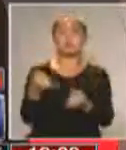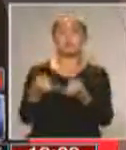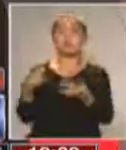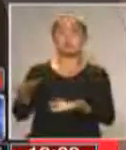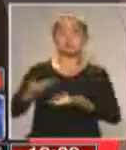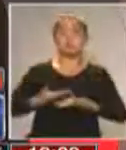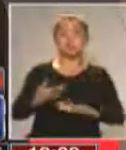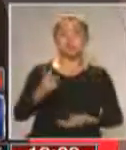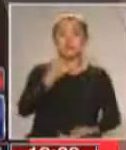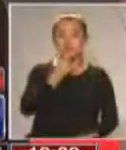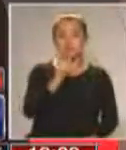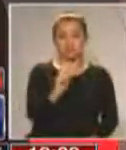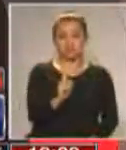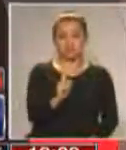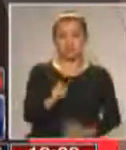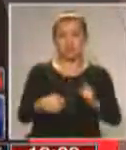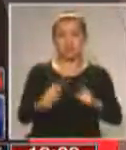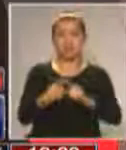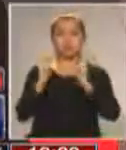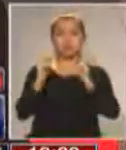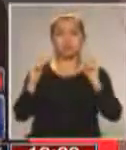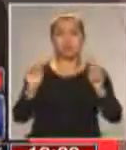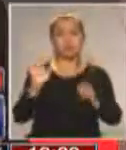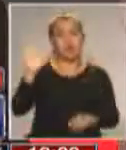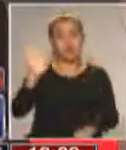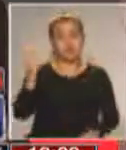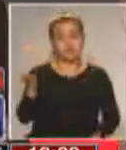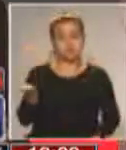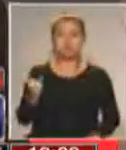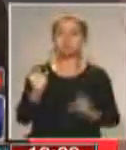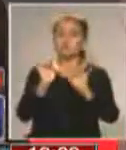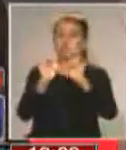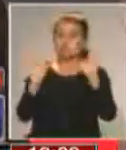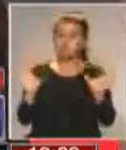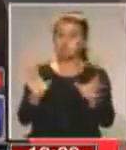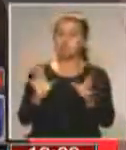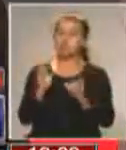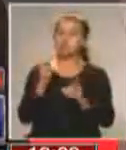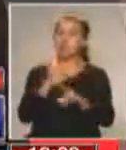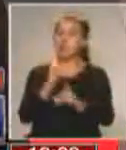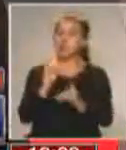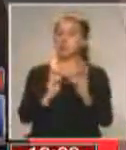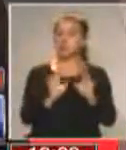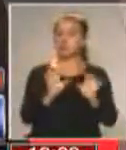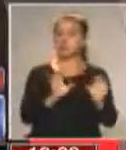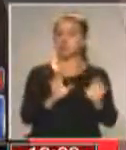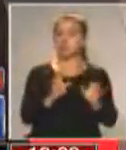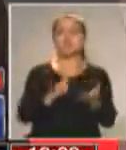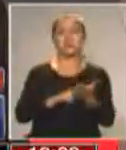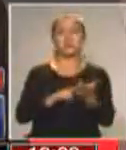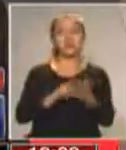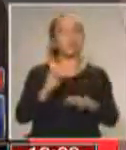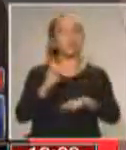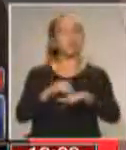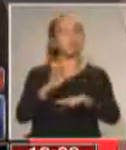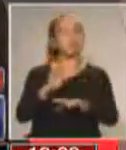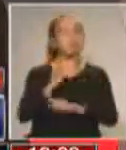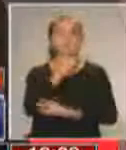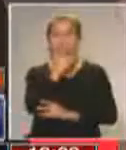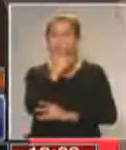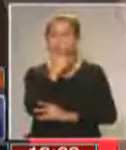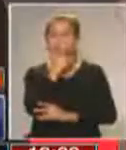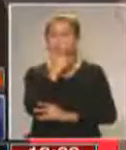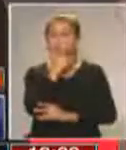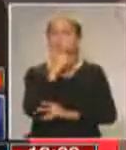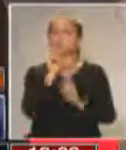en una época de campaña electoral. Por lo tanto, claramente hay ciertas señales dentro de este caso que levantan las alertas y nosotros creemos que la señal que se tiene que dar